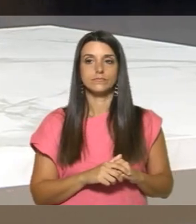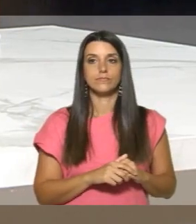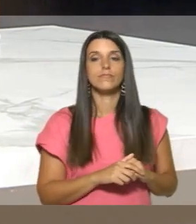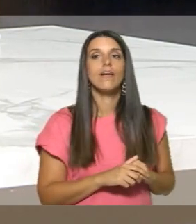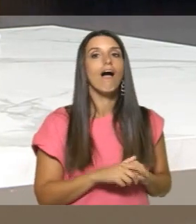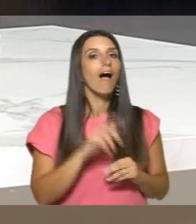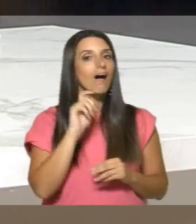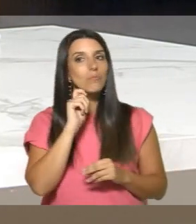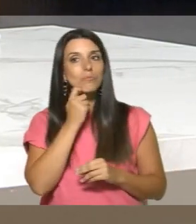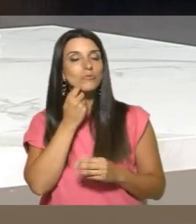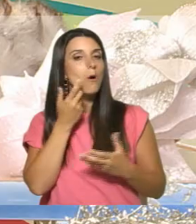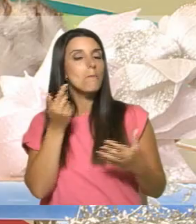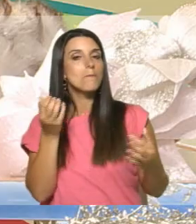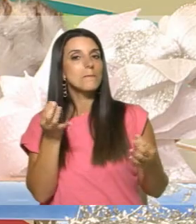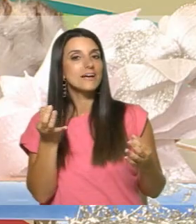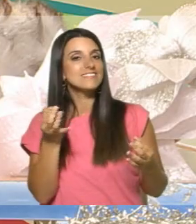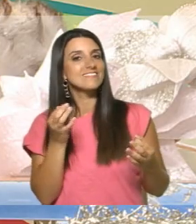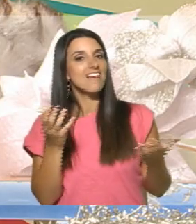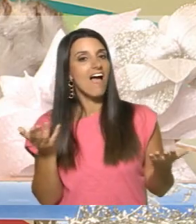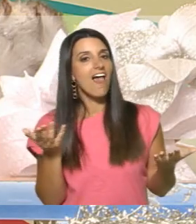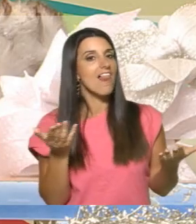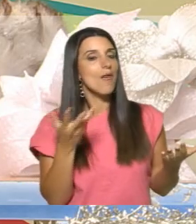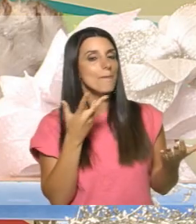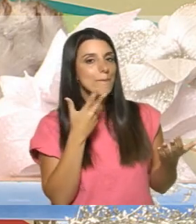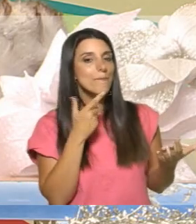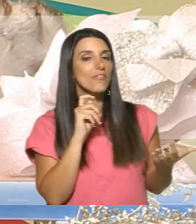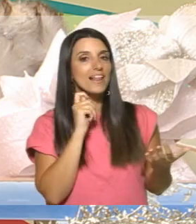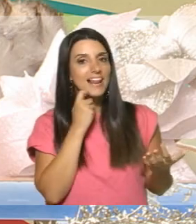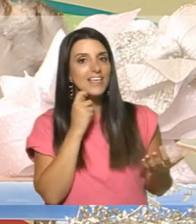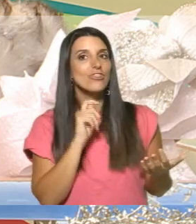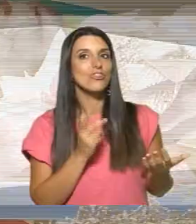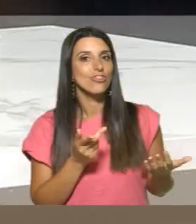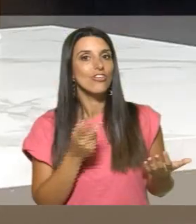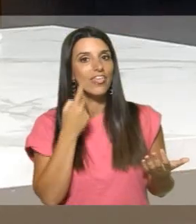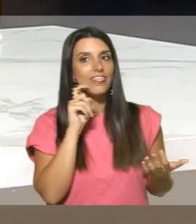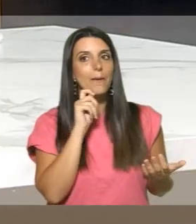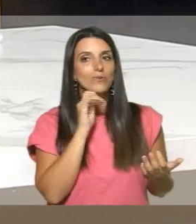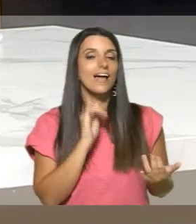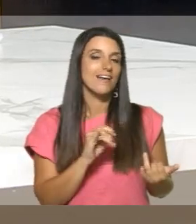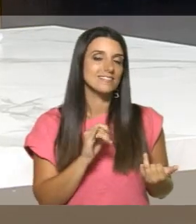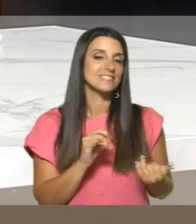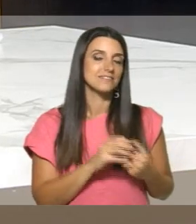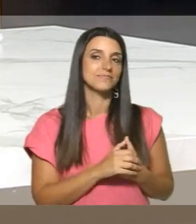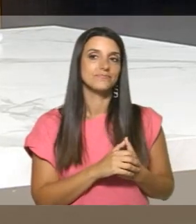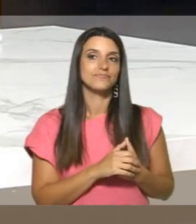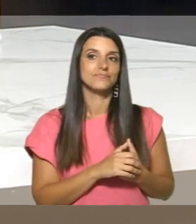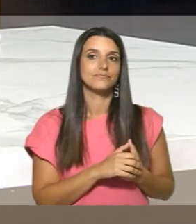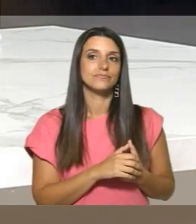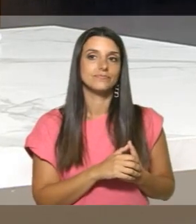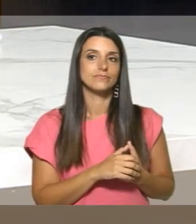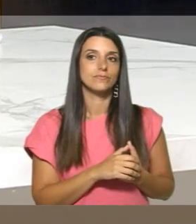copitas está bueno porque le da como algo especial, ¿no? Todos los días, así, los postres así. Exactamente. Una, a mí me gusta hacerlo en copitas. Una ocasión